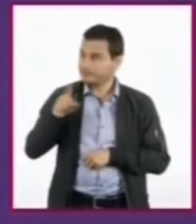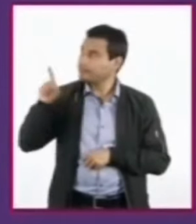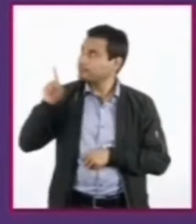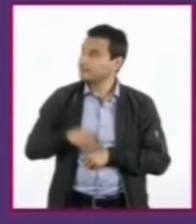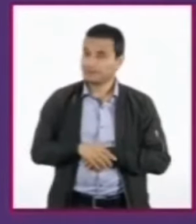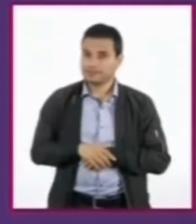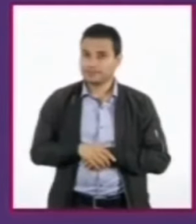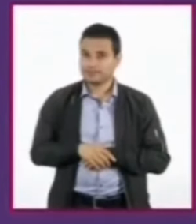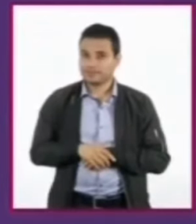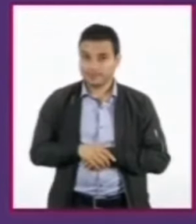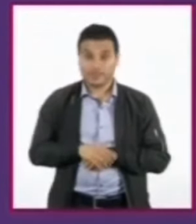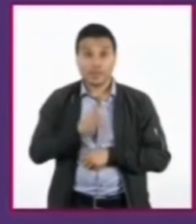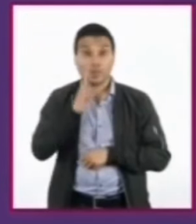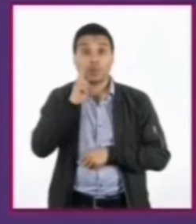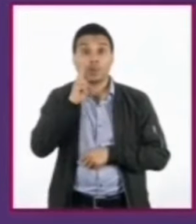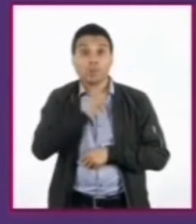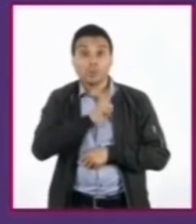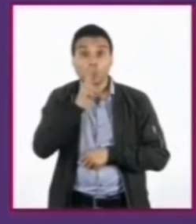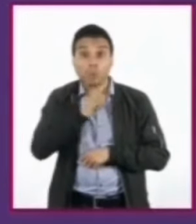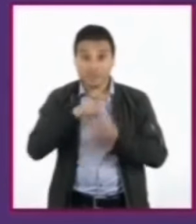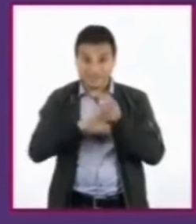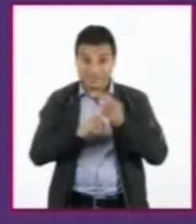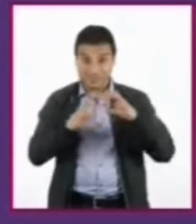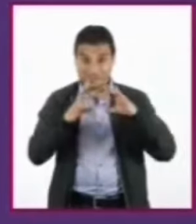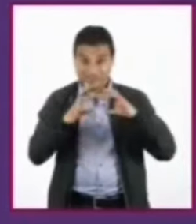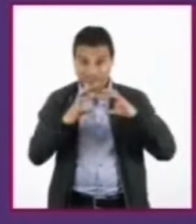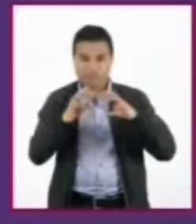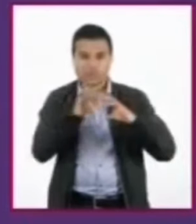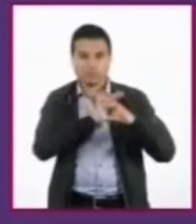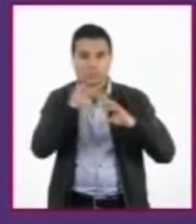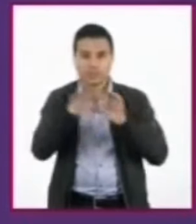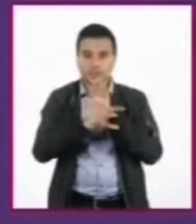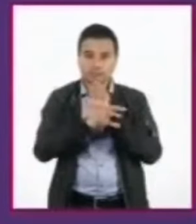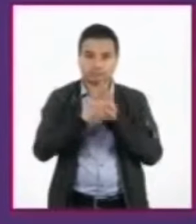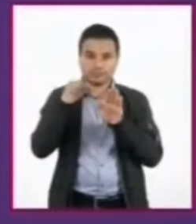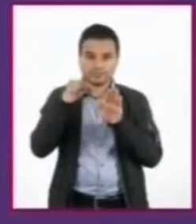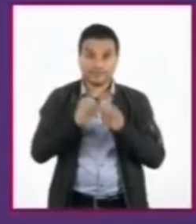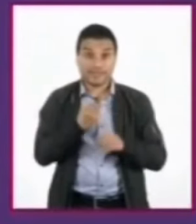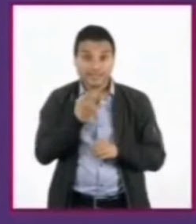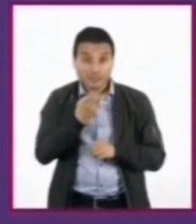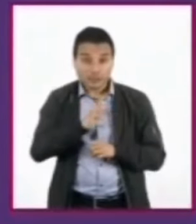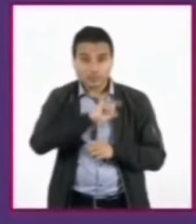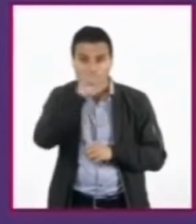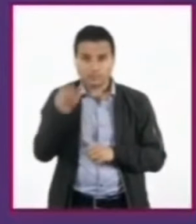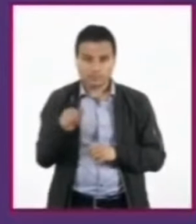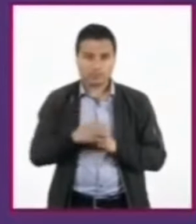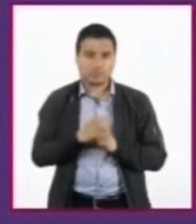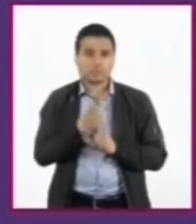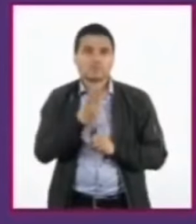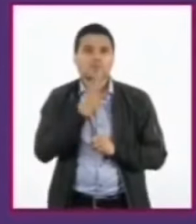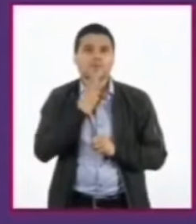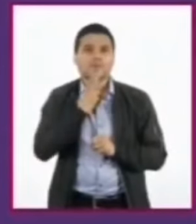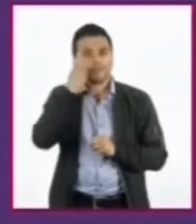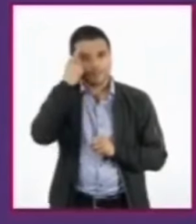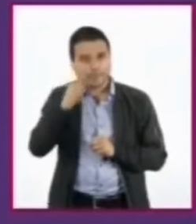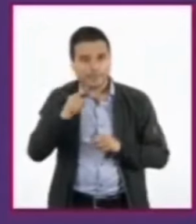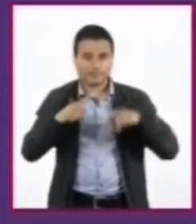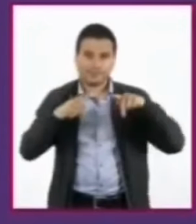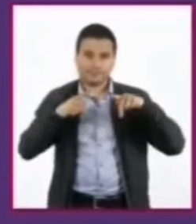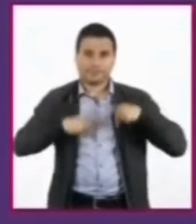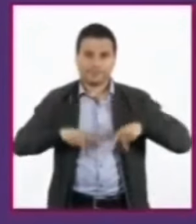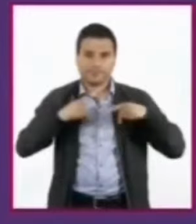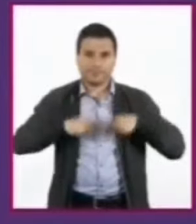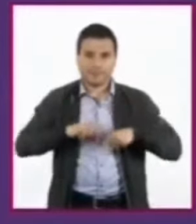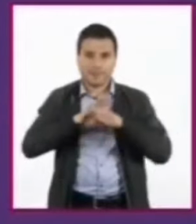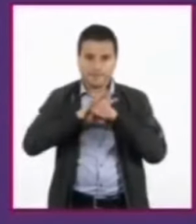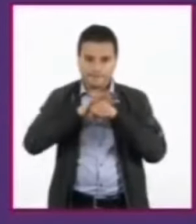podía extraerse el aire de su interior. Dicho dispositivo sería aprovechado posteriormente para determinar la masa de las